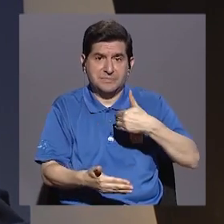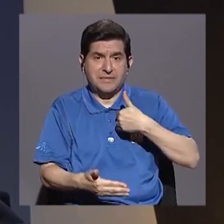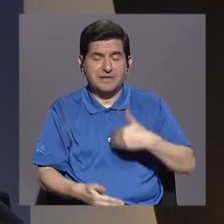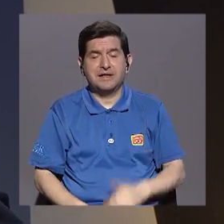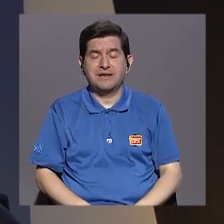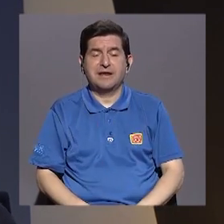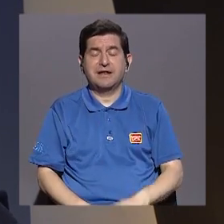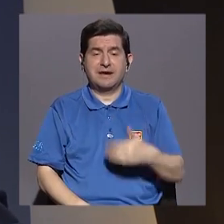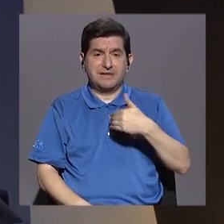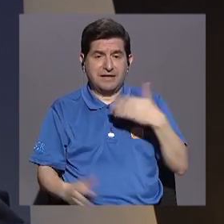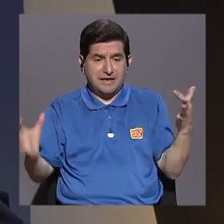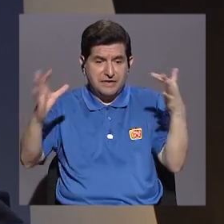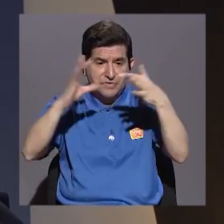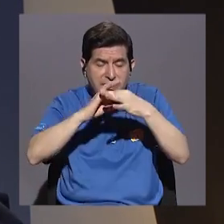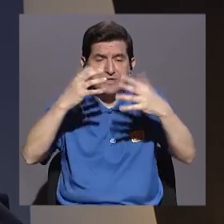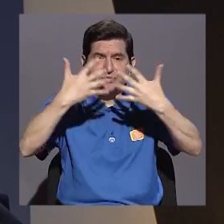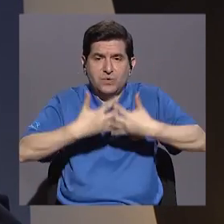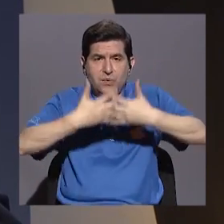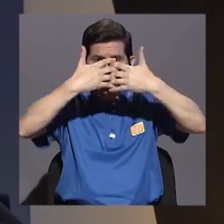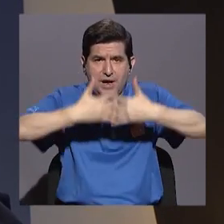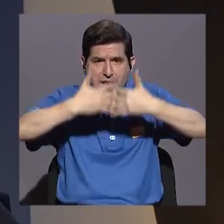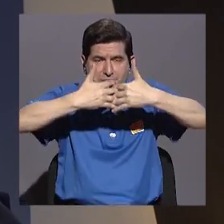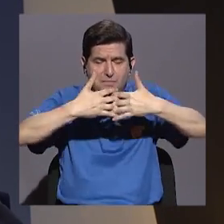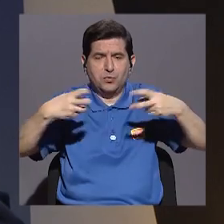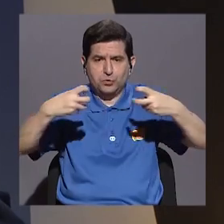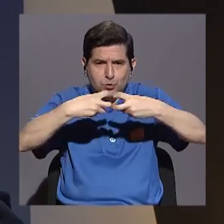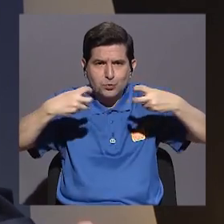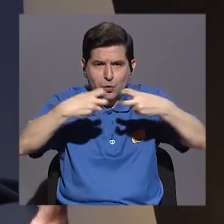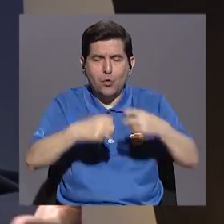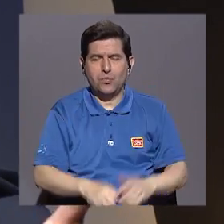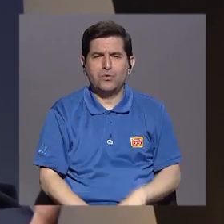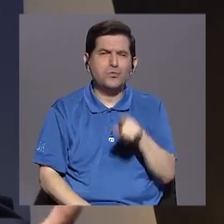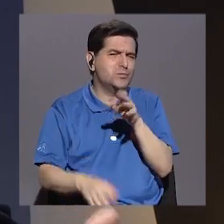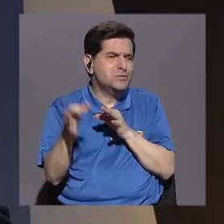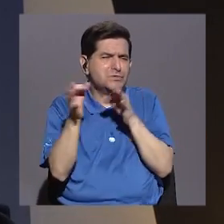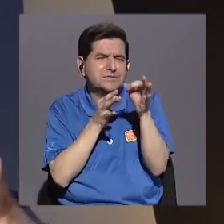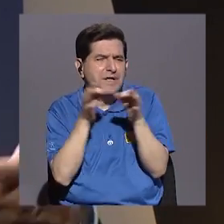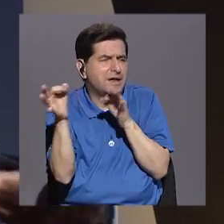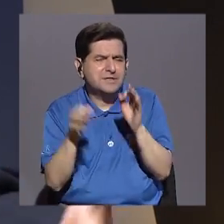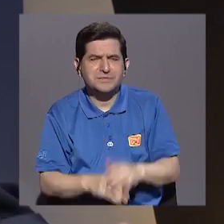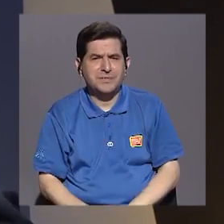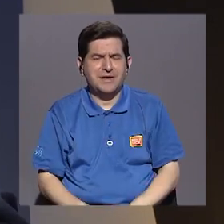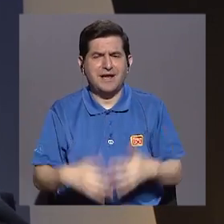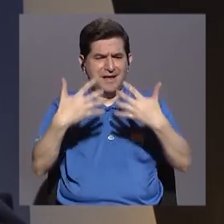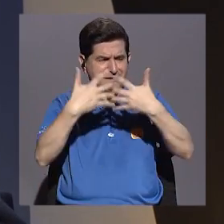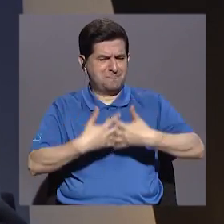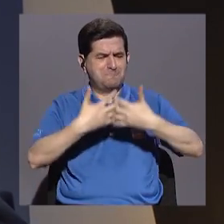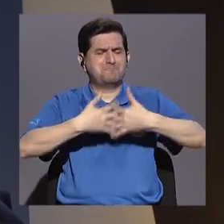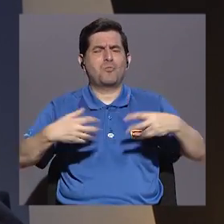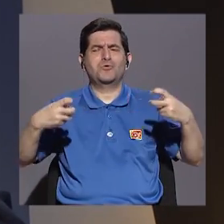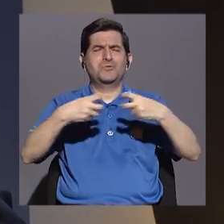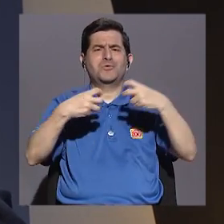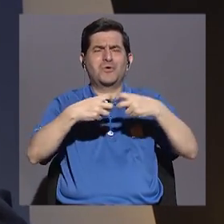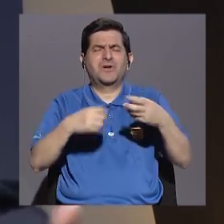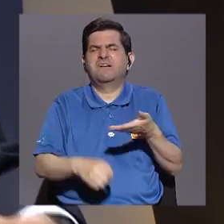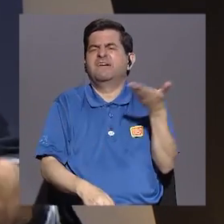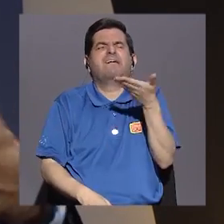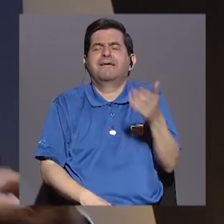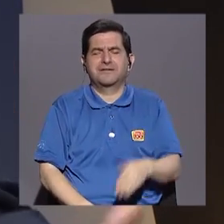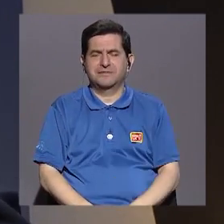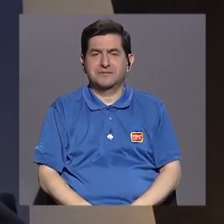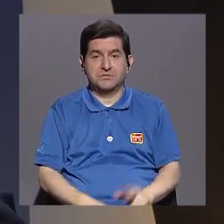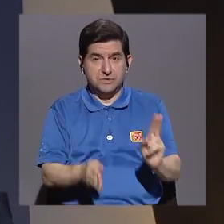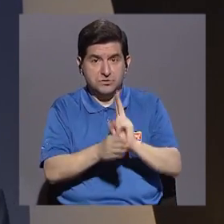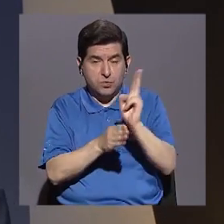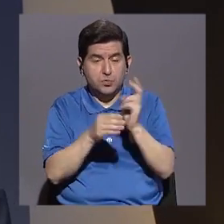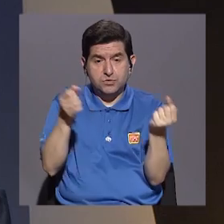embobinados de campo electromagnético cómo puede usted explicar digamos que es un motor eléctrico cuáles son los